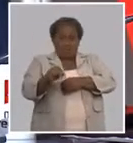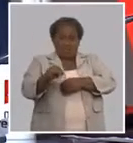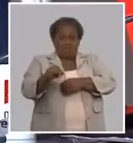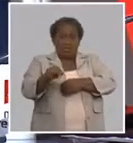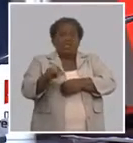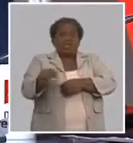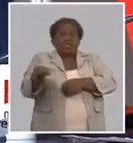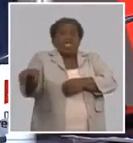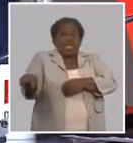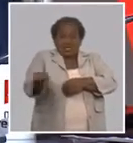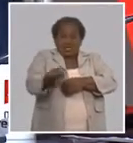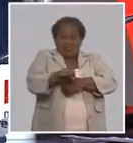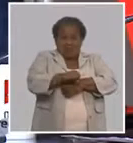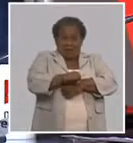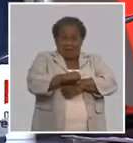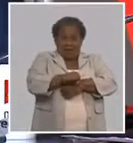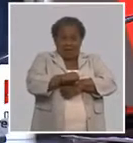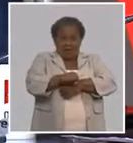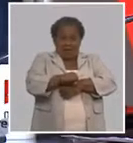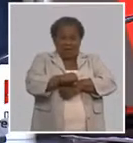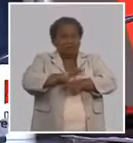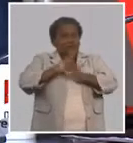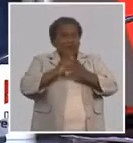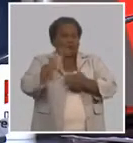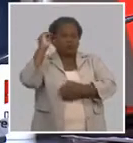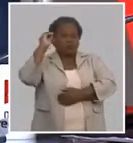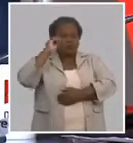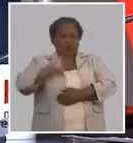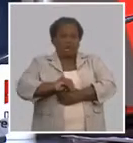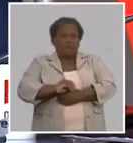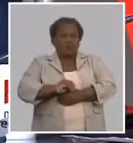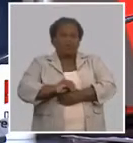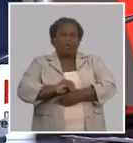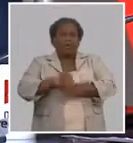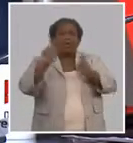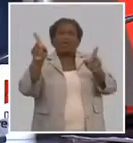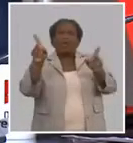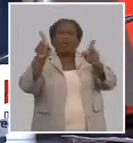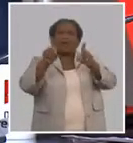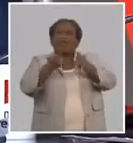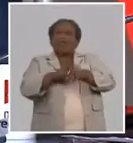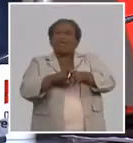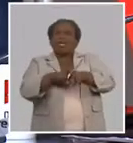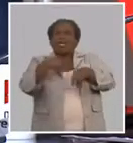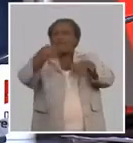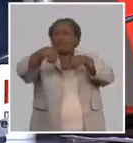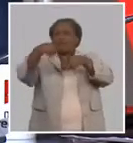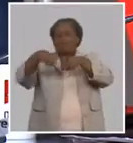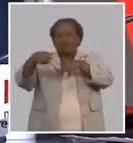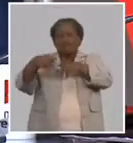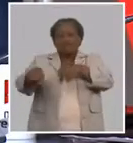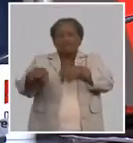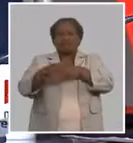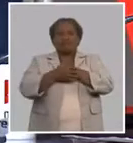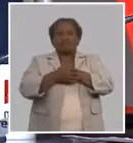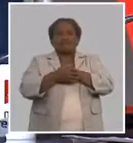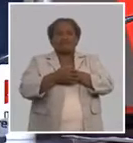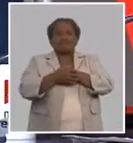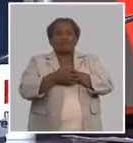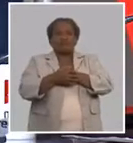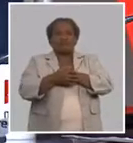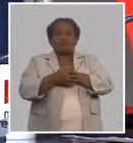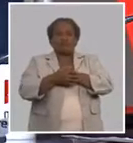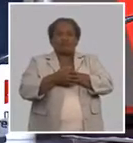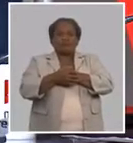acompañante que es el que va como todos conocemos a los ganaderos pues a través de transitar ya a través de bases de